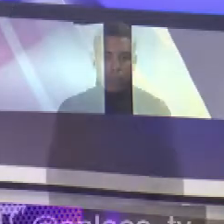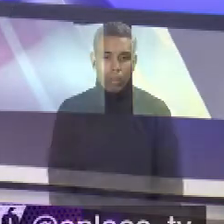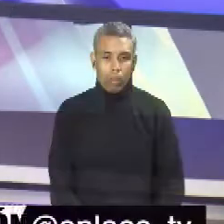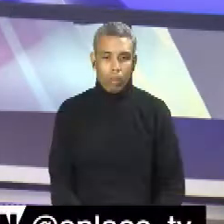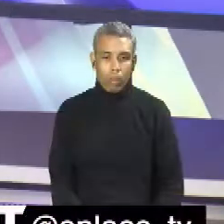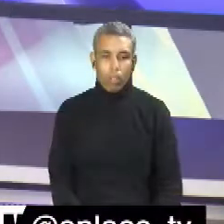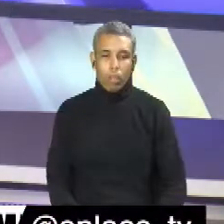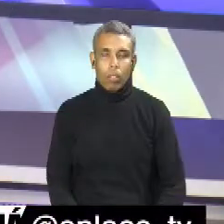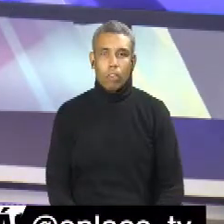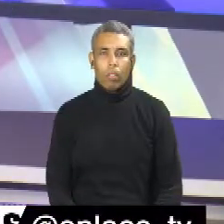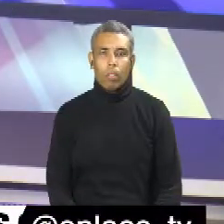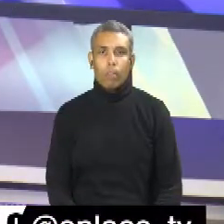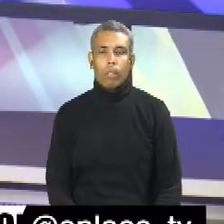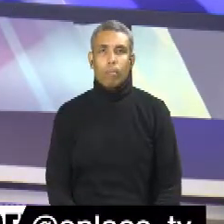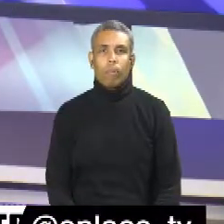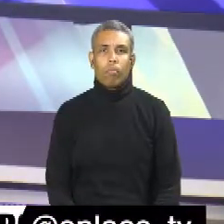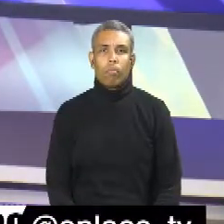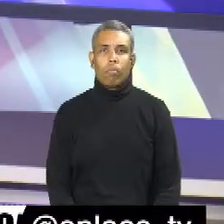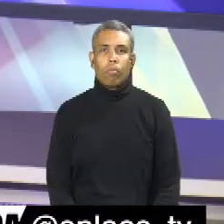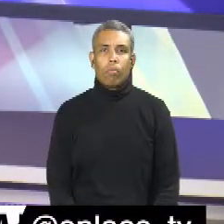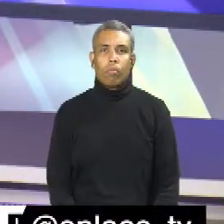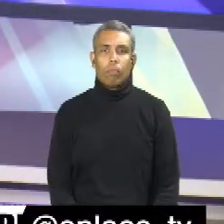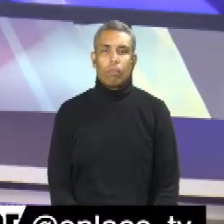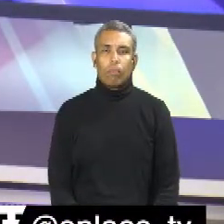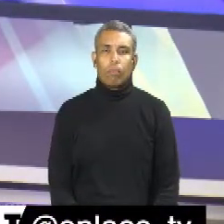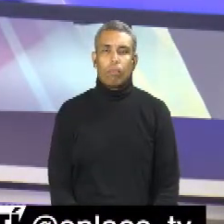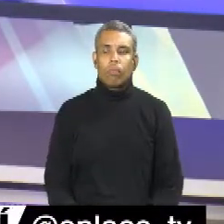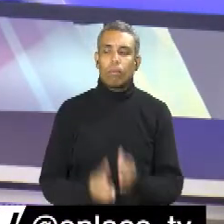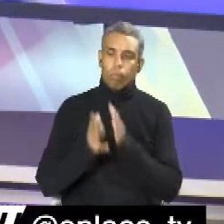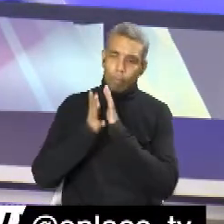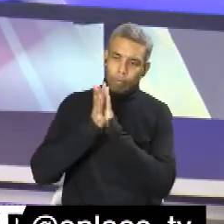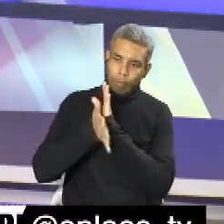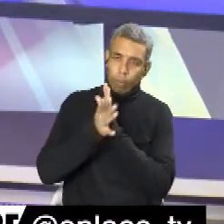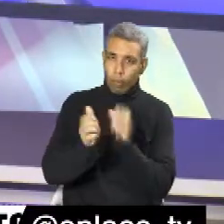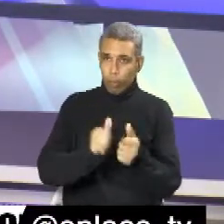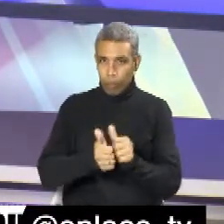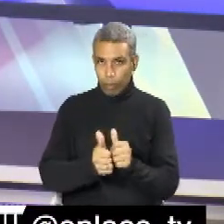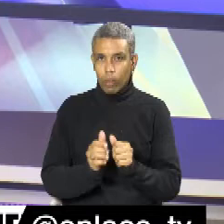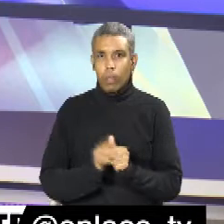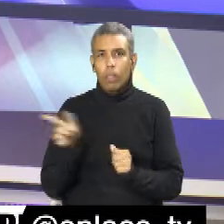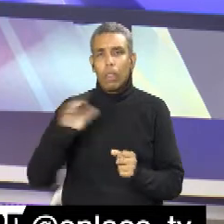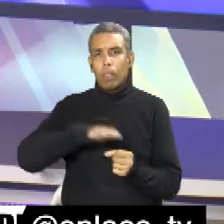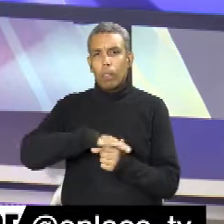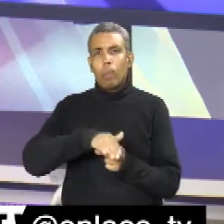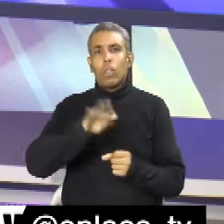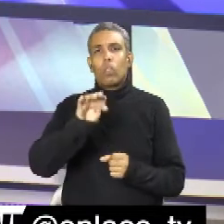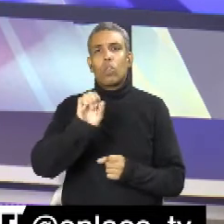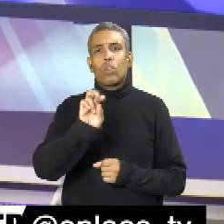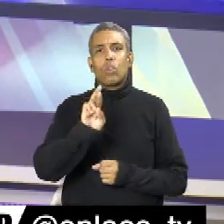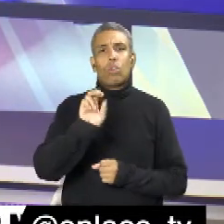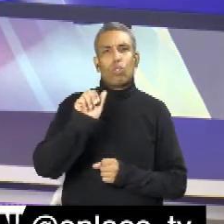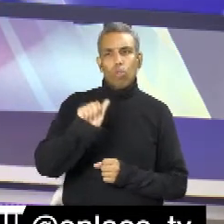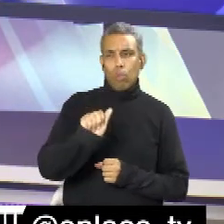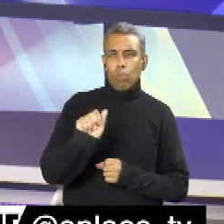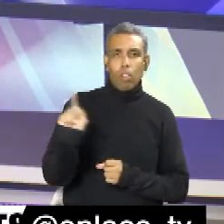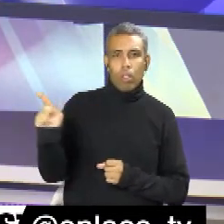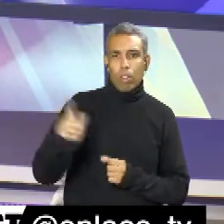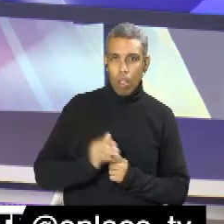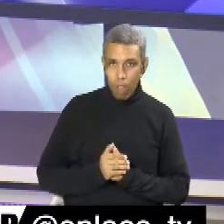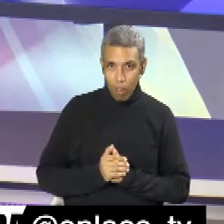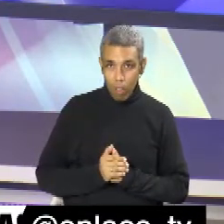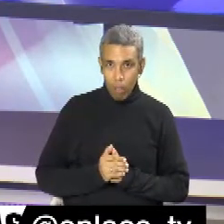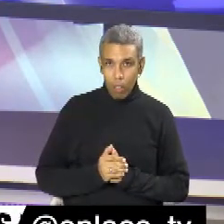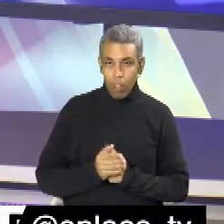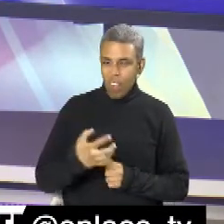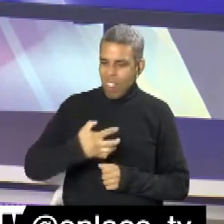En la información deportiva les contamos que en la cancha polideportiva del barrio La Tora en la comuna 5 de la ciudad sirvió de escenario para la